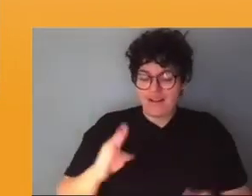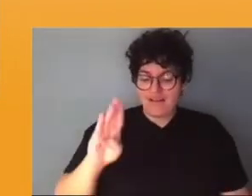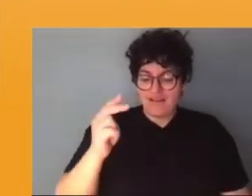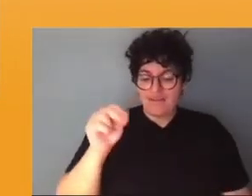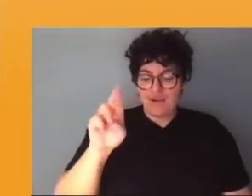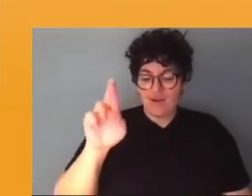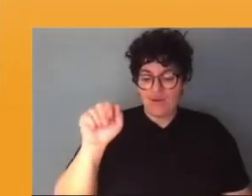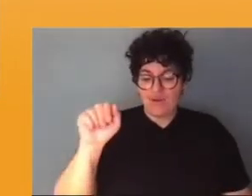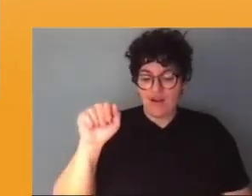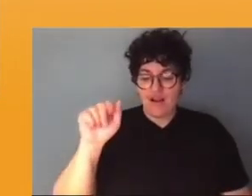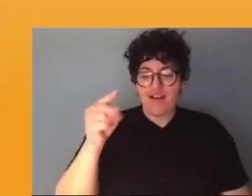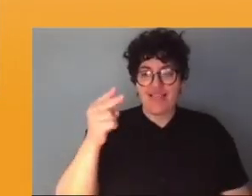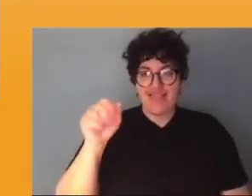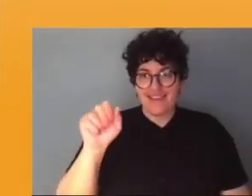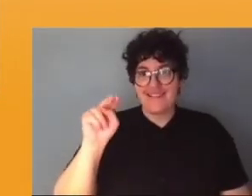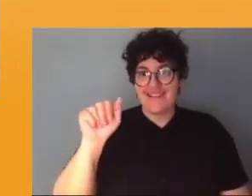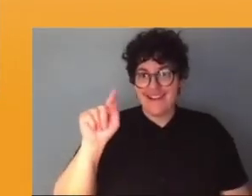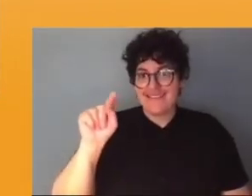tendencia